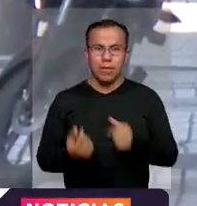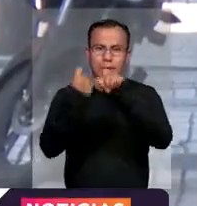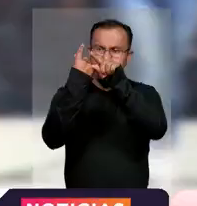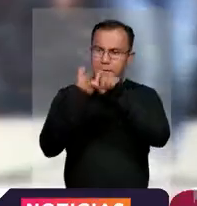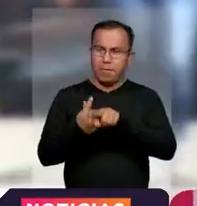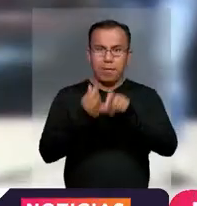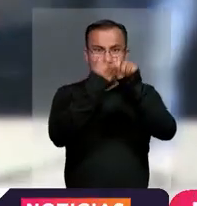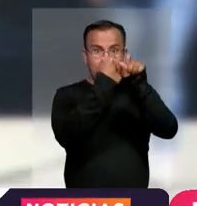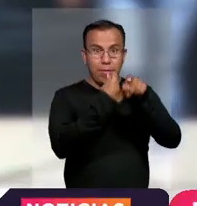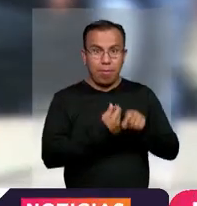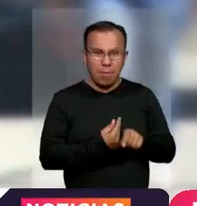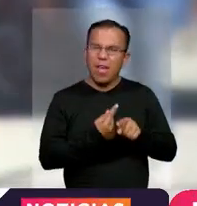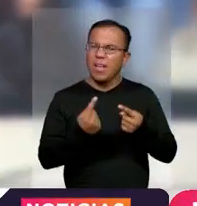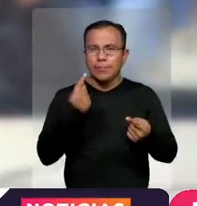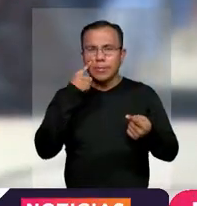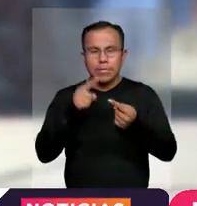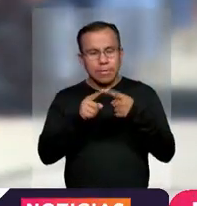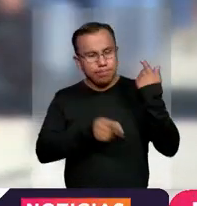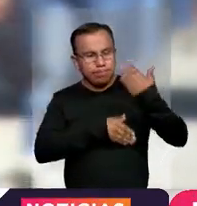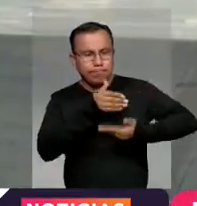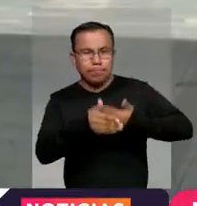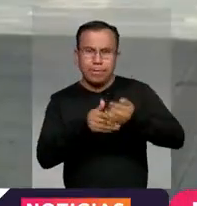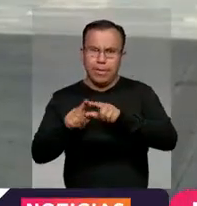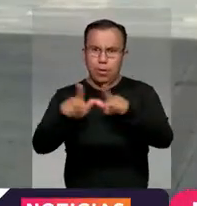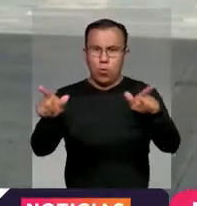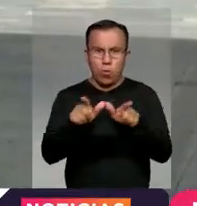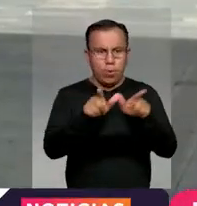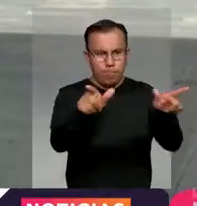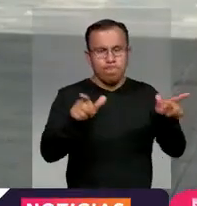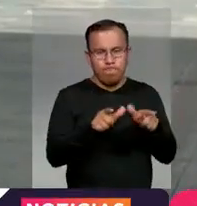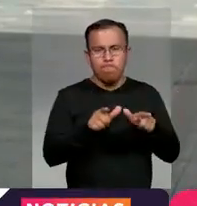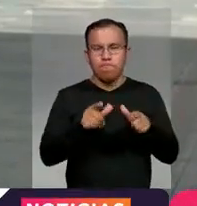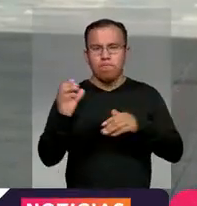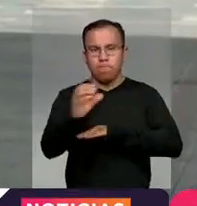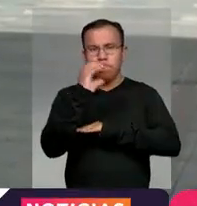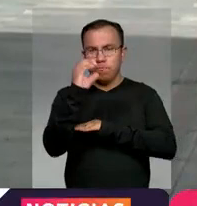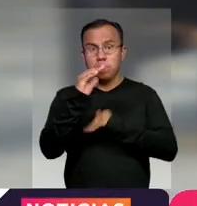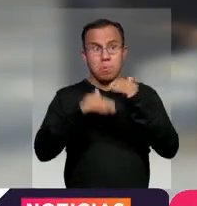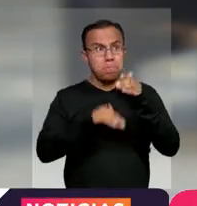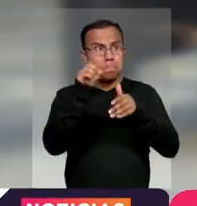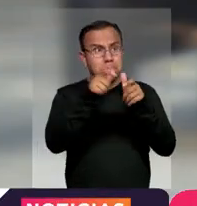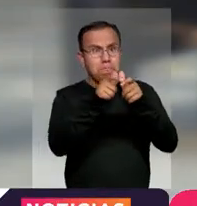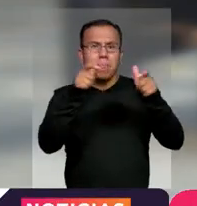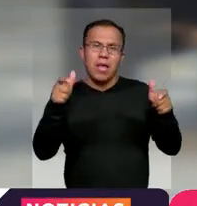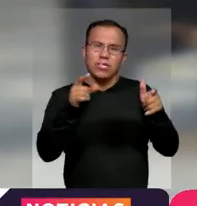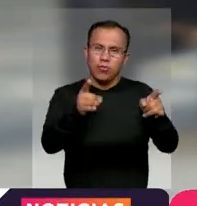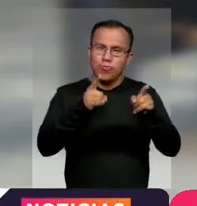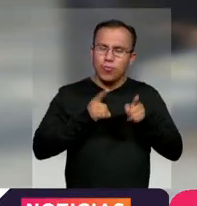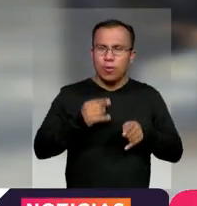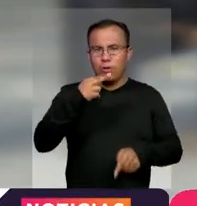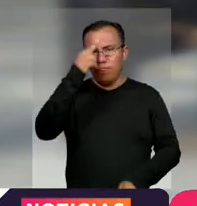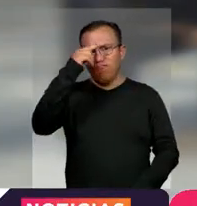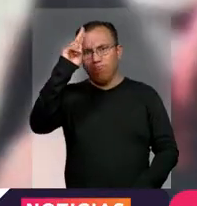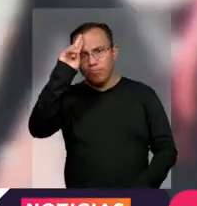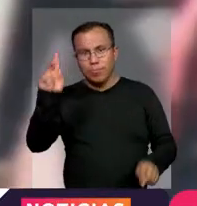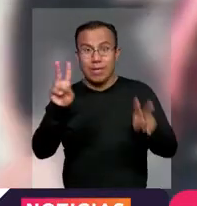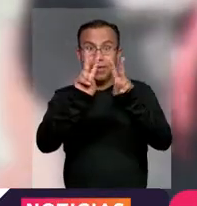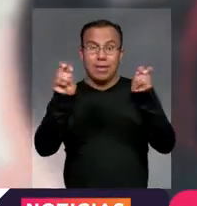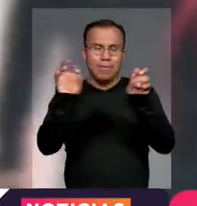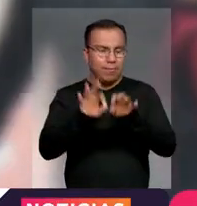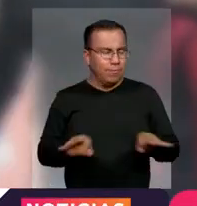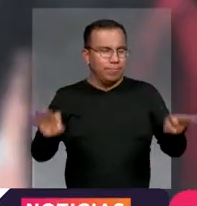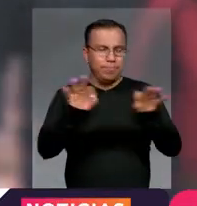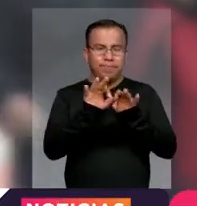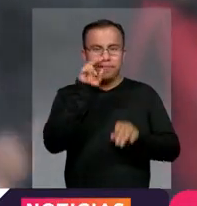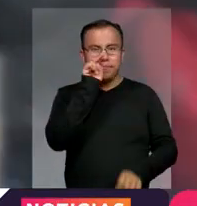encuestadora Cifras y Conceptos adelantó en distintos sitios urbanos del país un gran sondeo de percepción de distintos temas de importancia